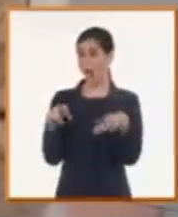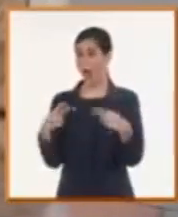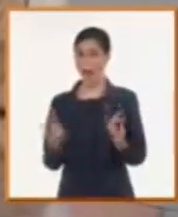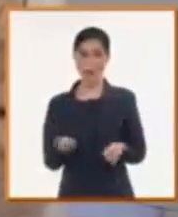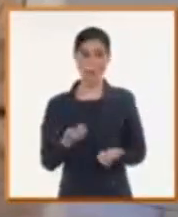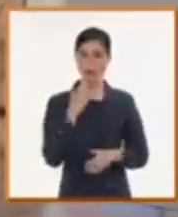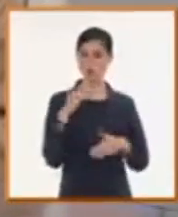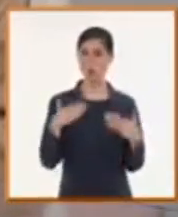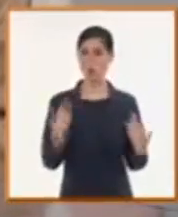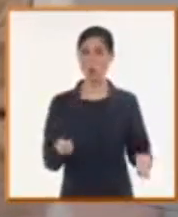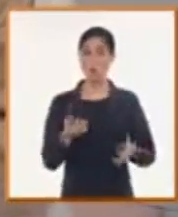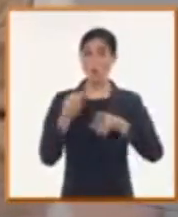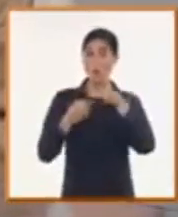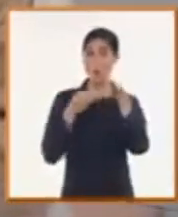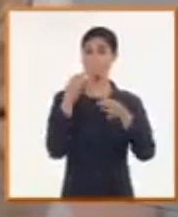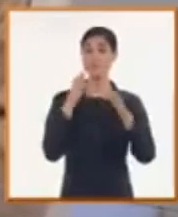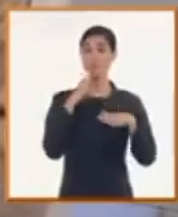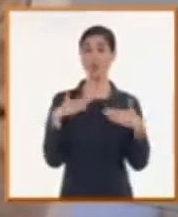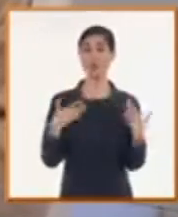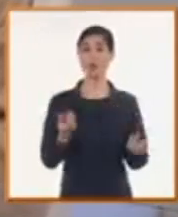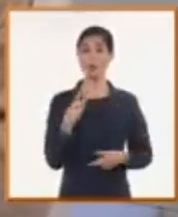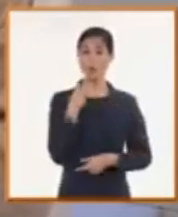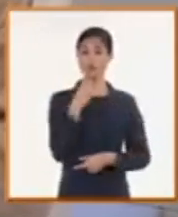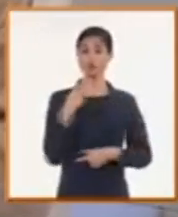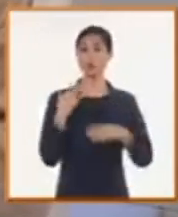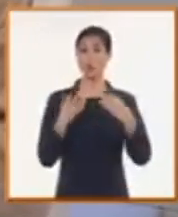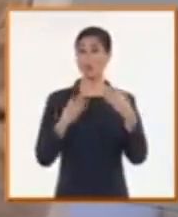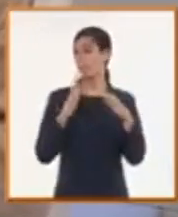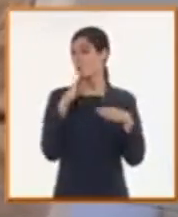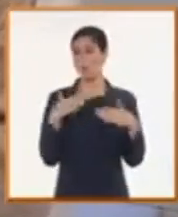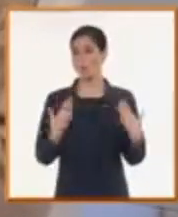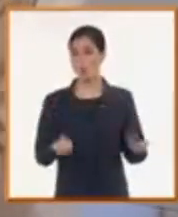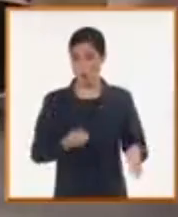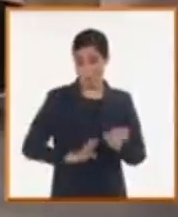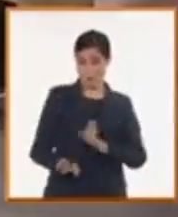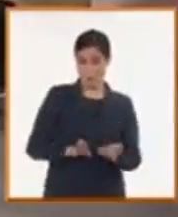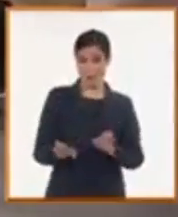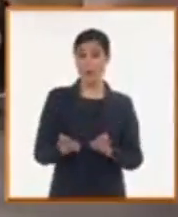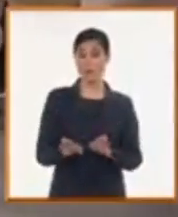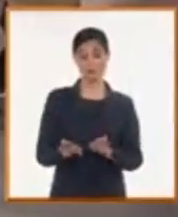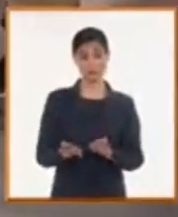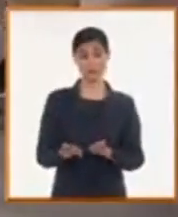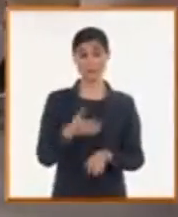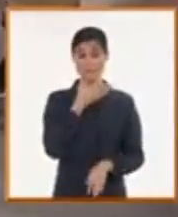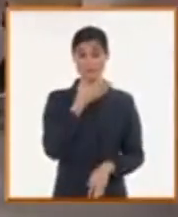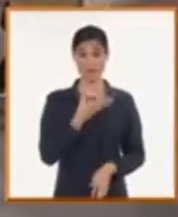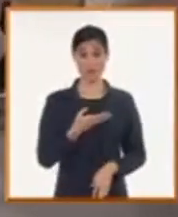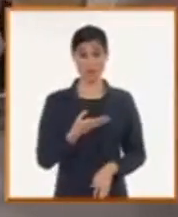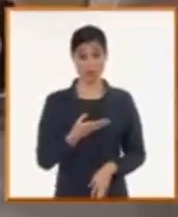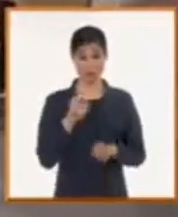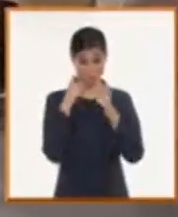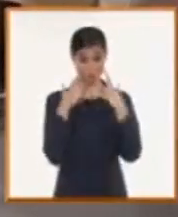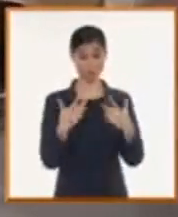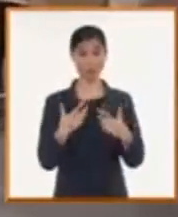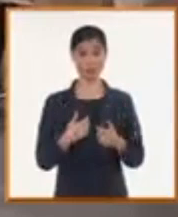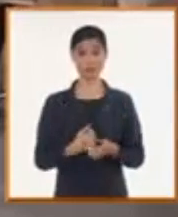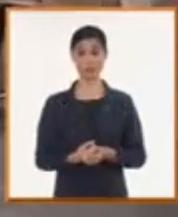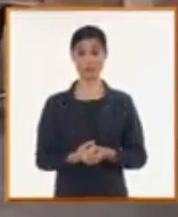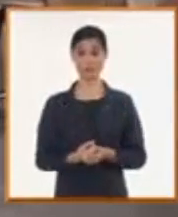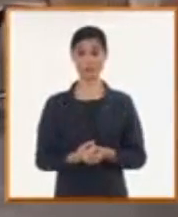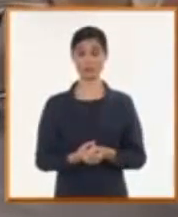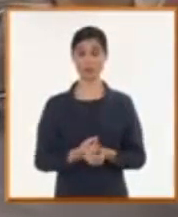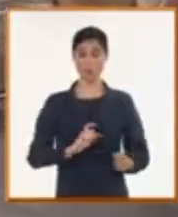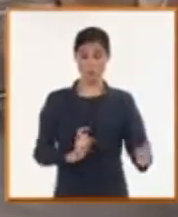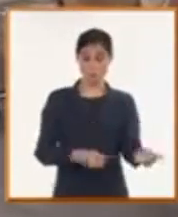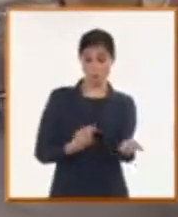decir para ganar también la batalla en el campo diplomático. Y ganó las dos batallas. Mira, me queda un par de minutos. Voy a decirte un par de aspectos que no hemos